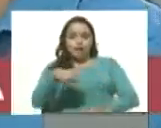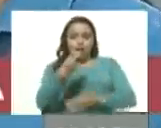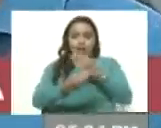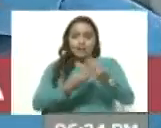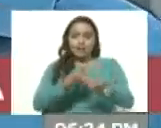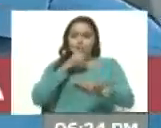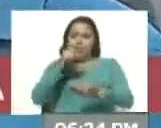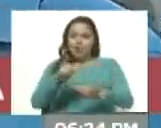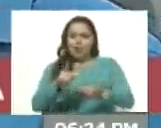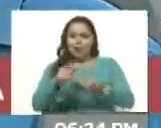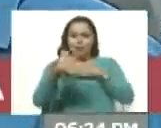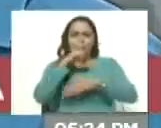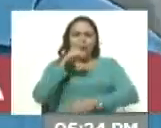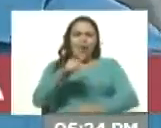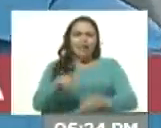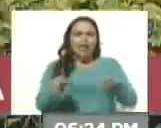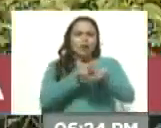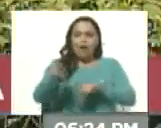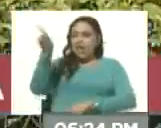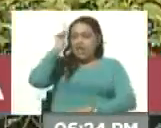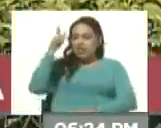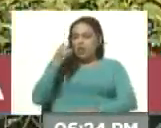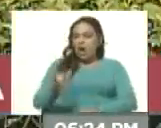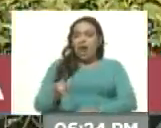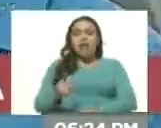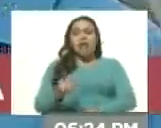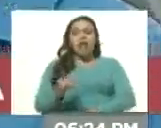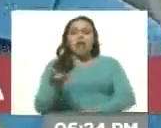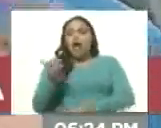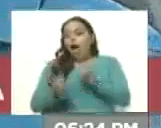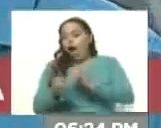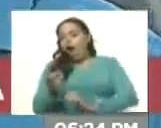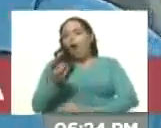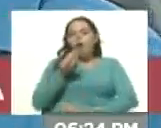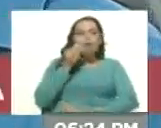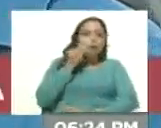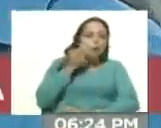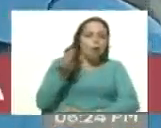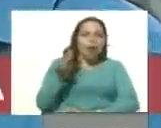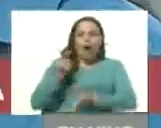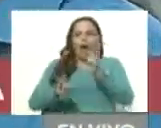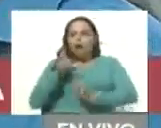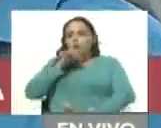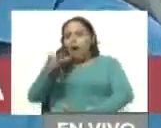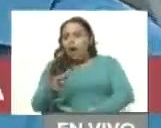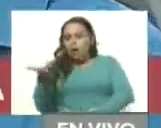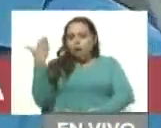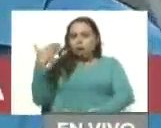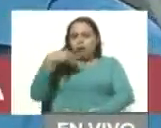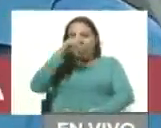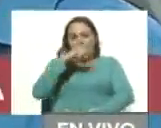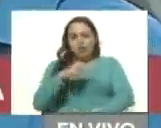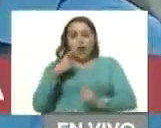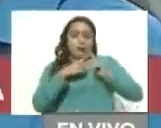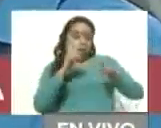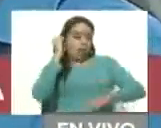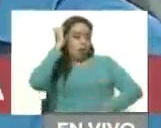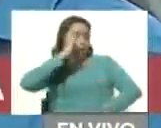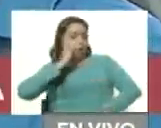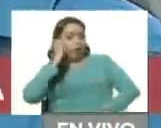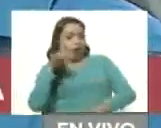de colocar al indio como algo atrasado del indio como algo malo de limpio como algo del pasado y el europeo como